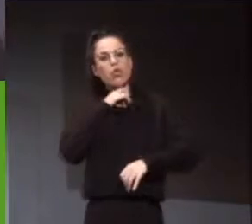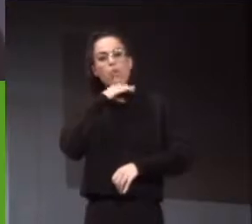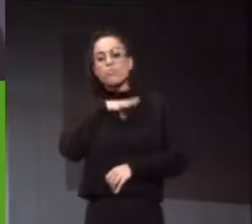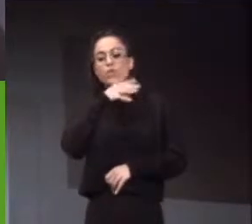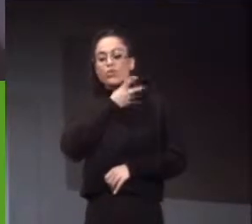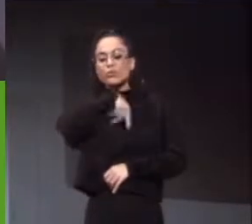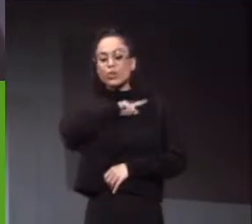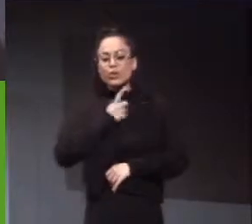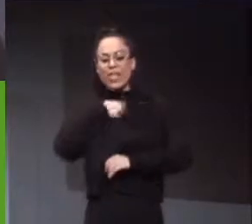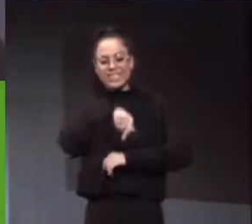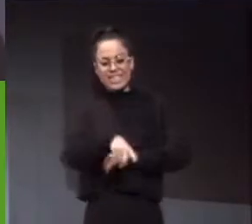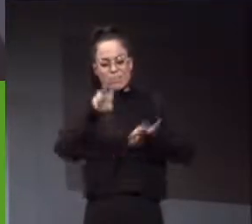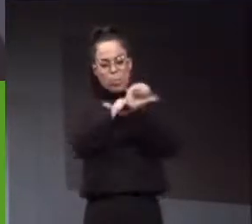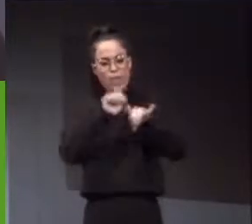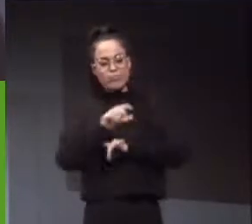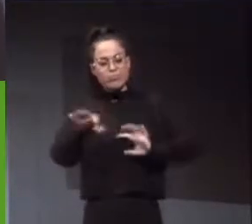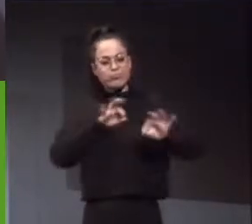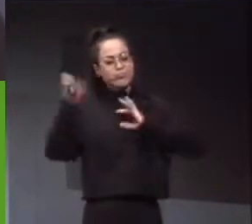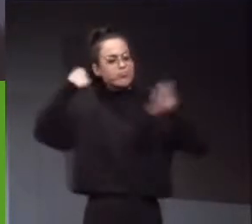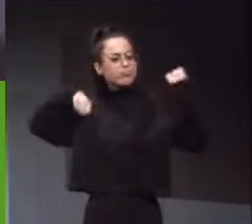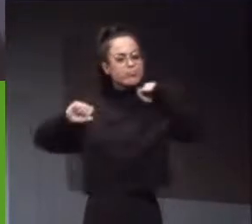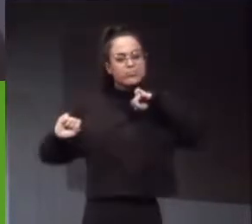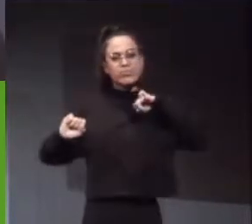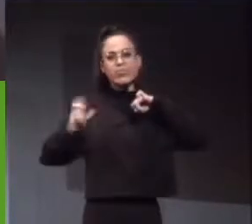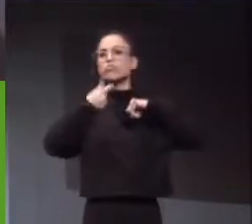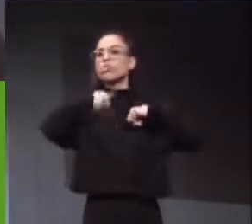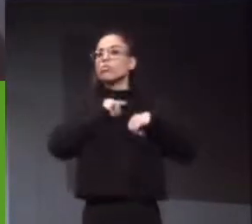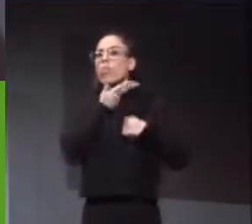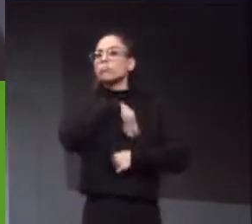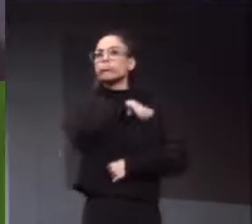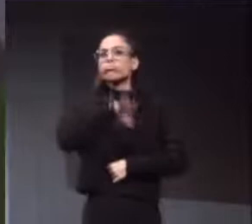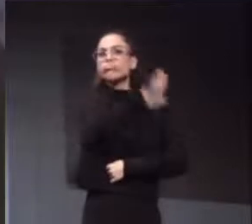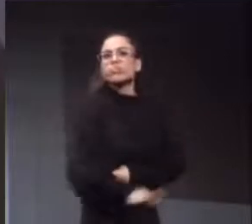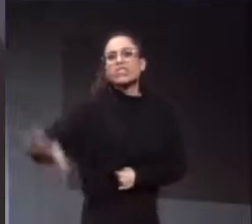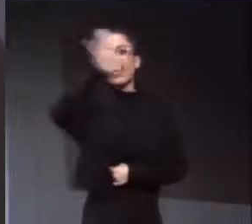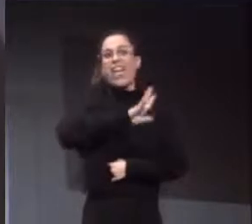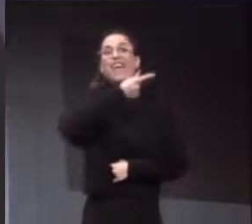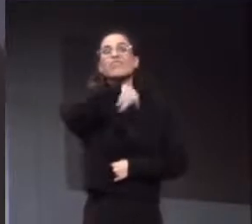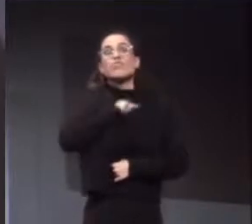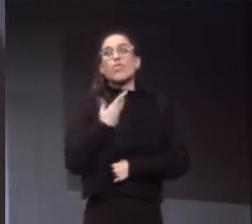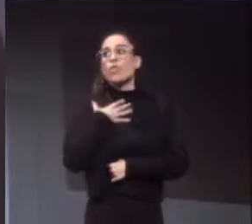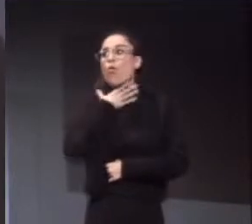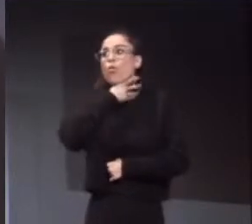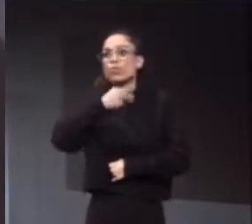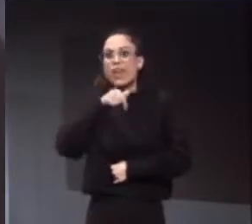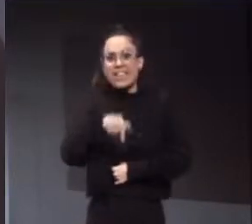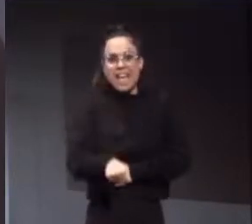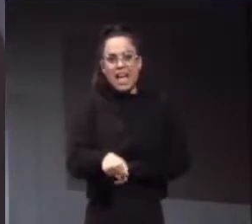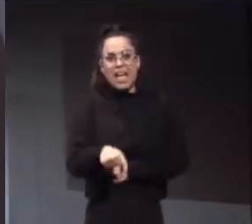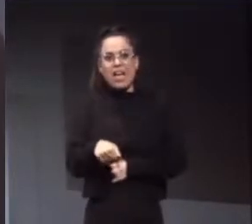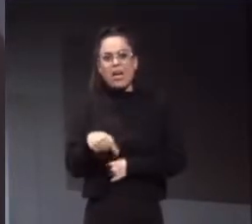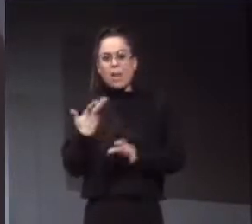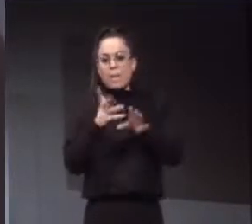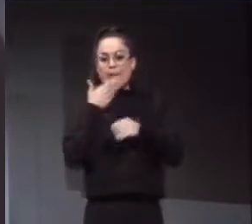por así decirlo replicarlo a nivel de teatro ya nos gustaría en madrid tener esta escuela por ejemplo de participación